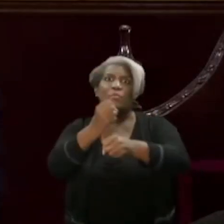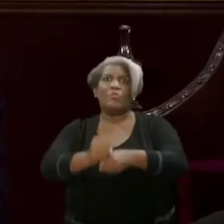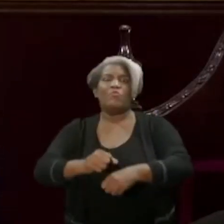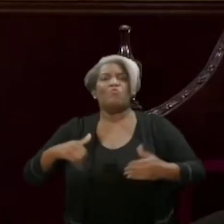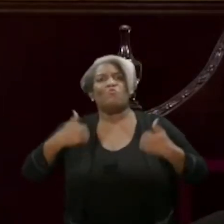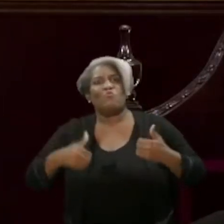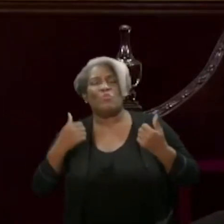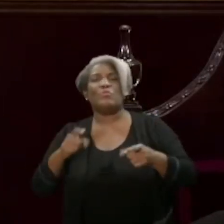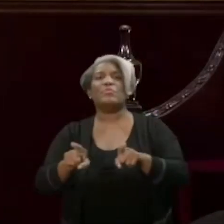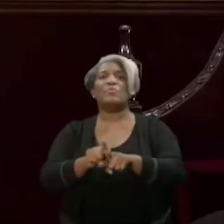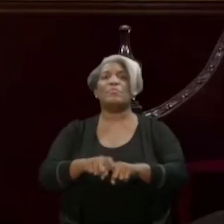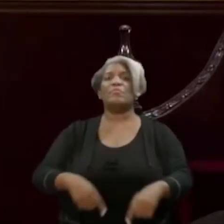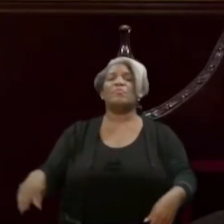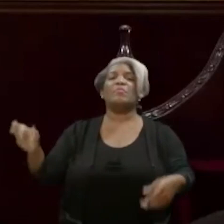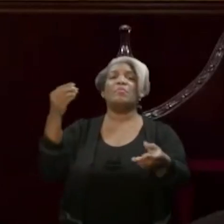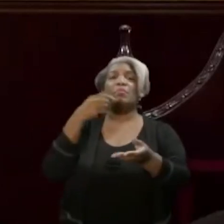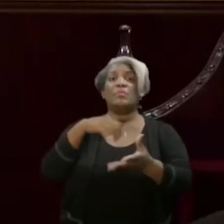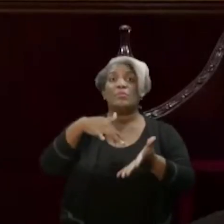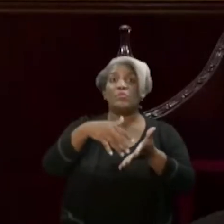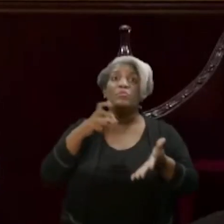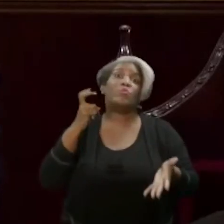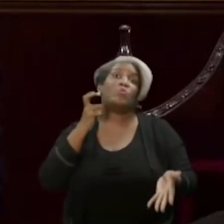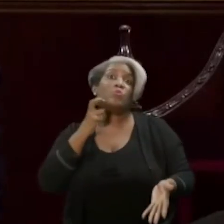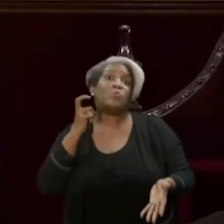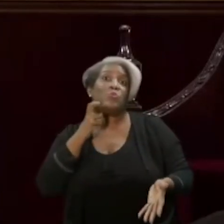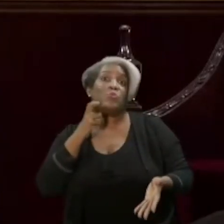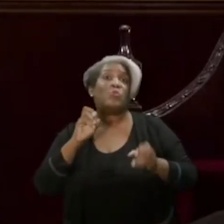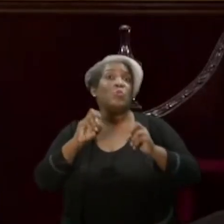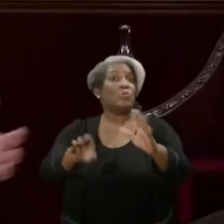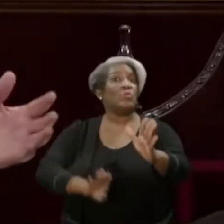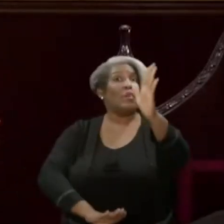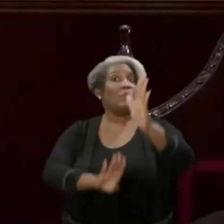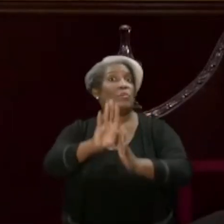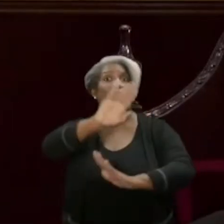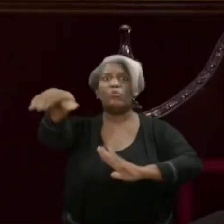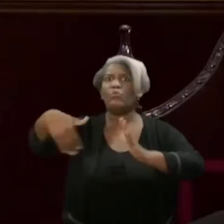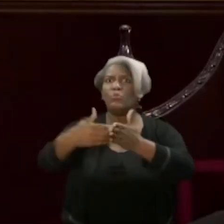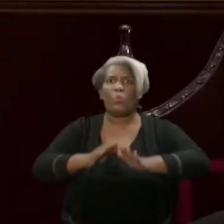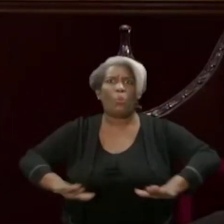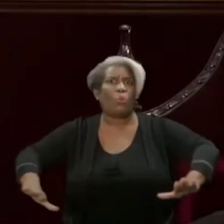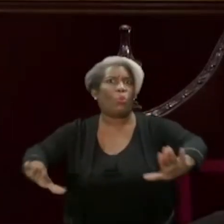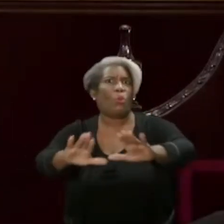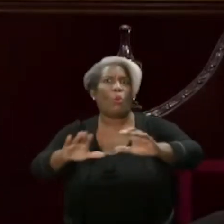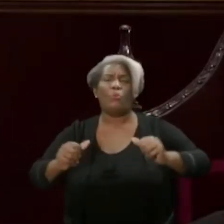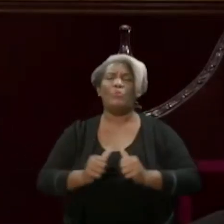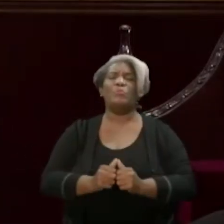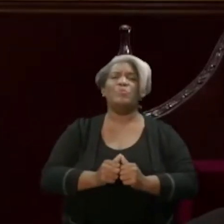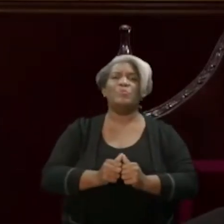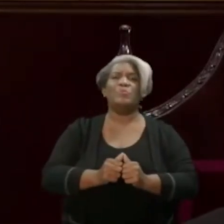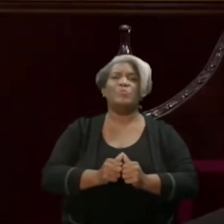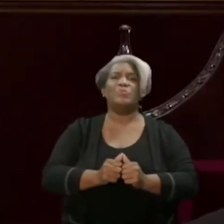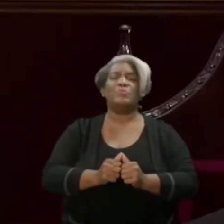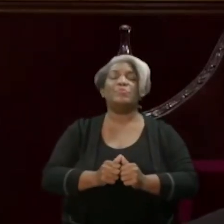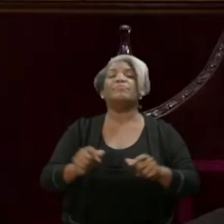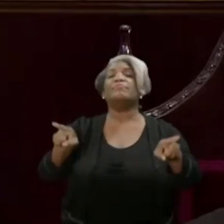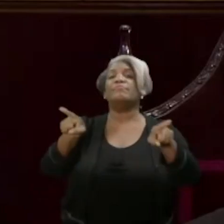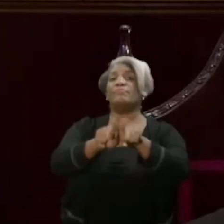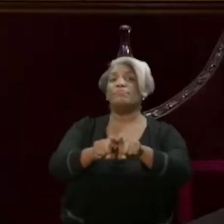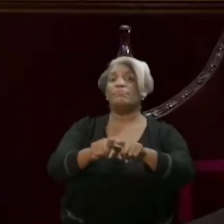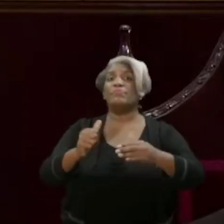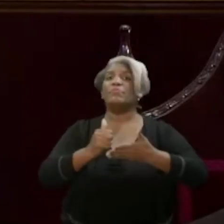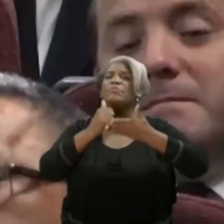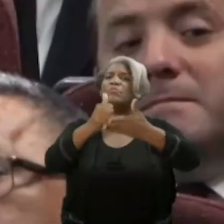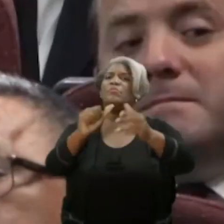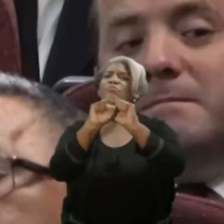becas y en las ayudas sociales específicas y oportunidades de progreso en todos los ámbitos. Además, seguimos trabajando por una